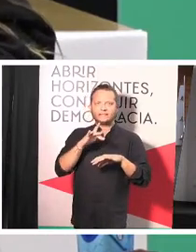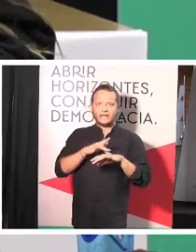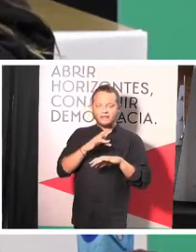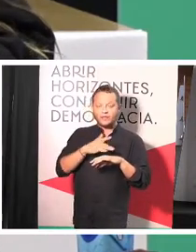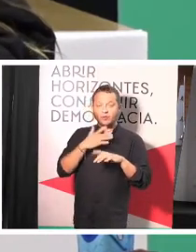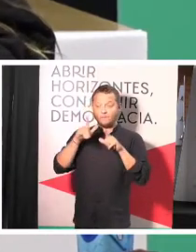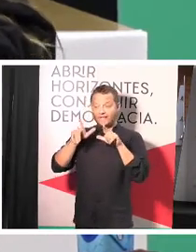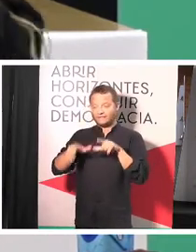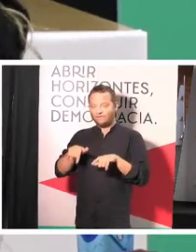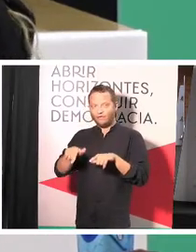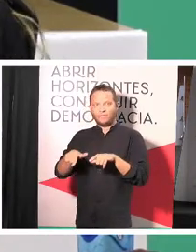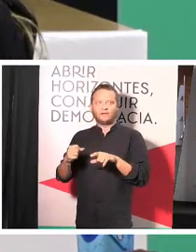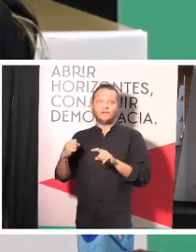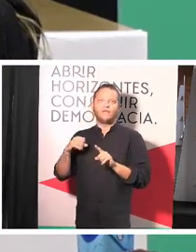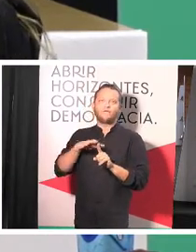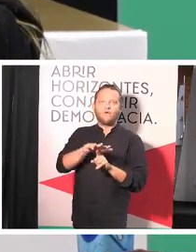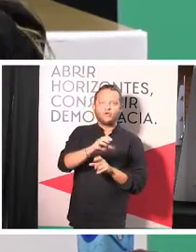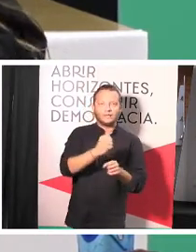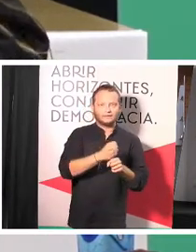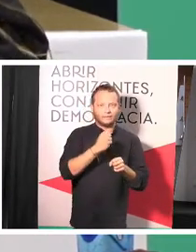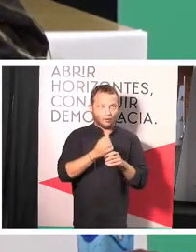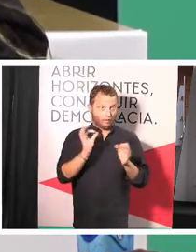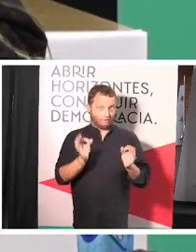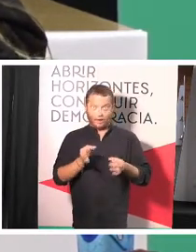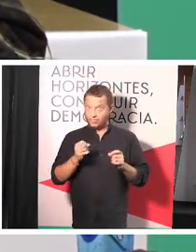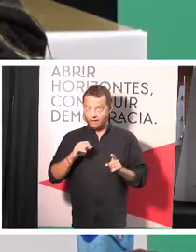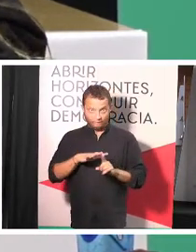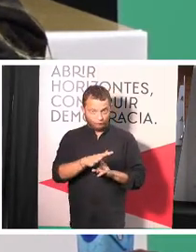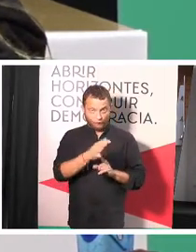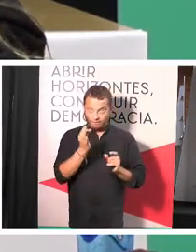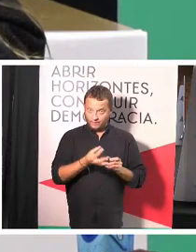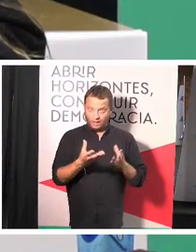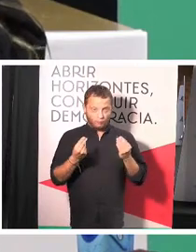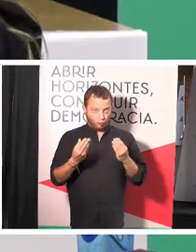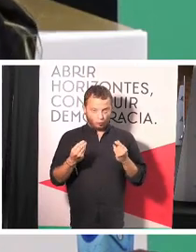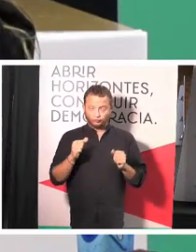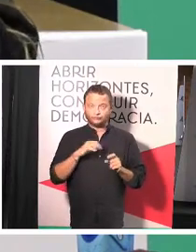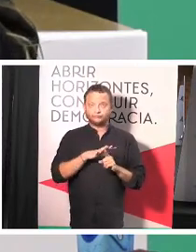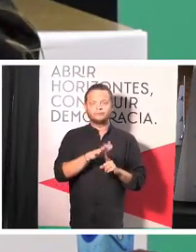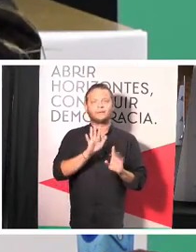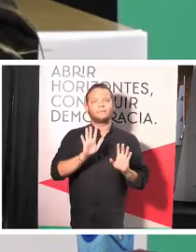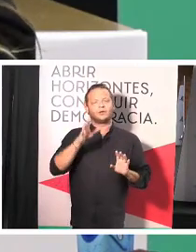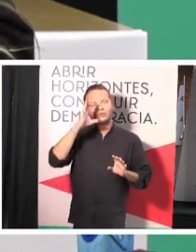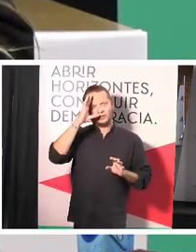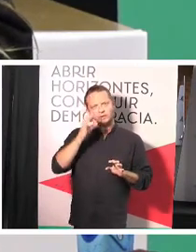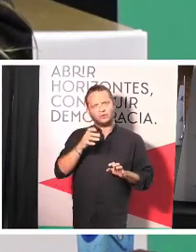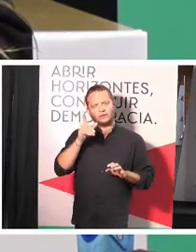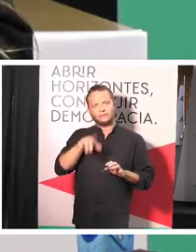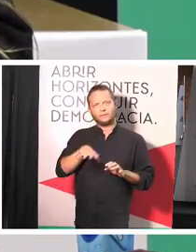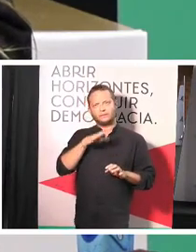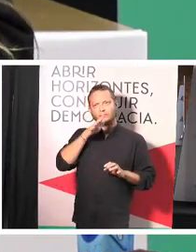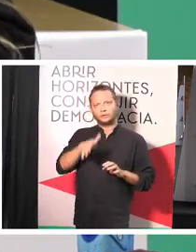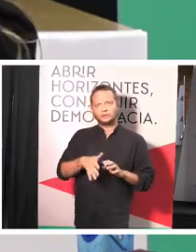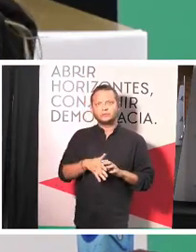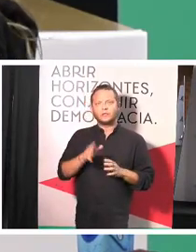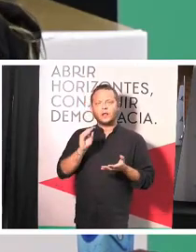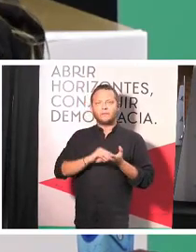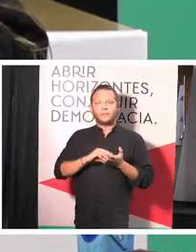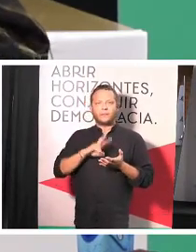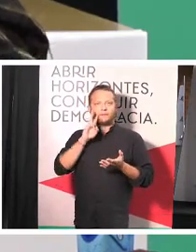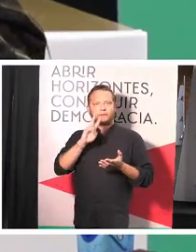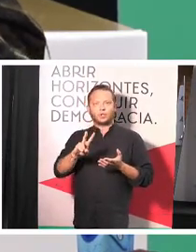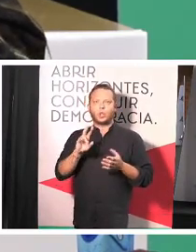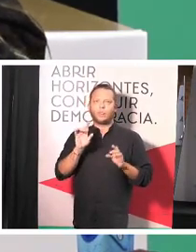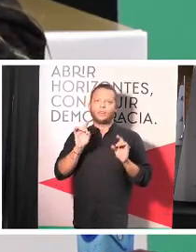y las plataformas están influyendo en el trabajo, y es verdad que están influyendo muchísimo, pero creo que también, y por eso a veces veo